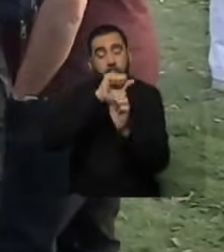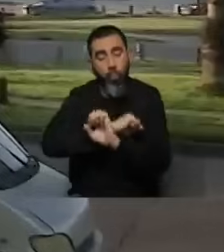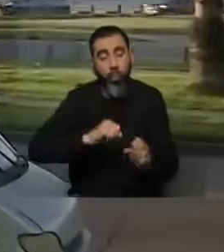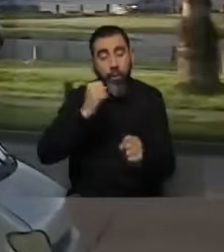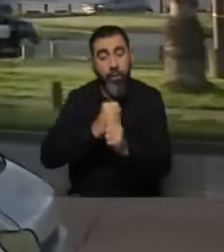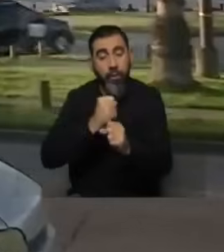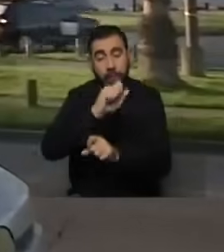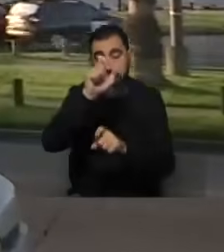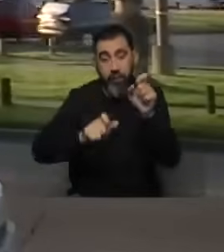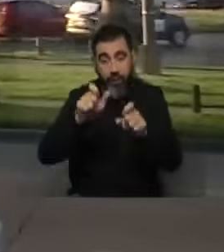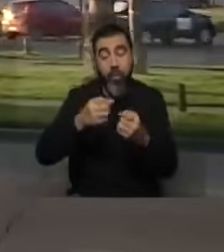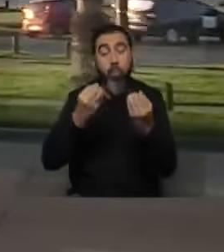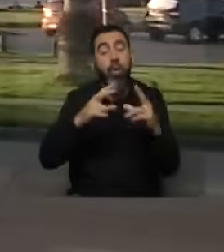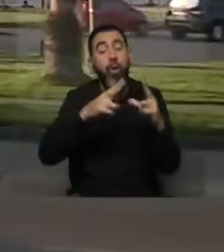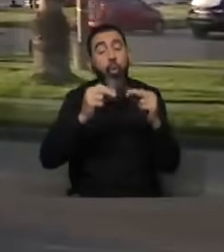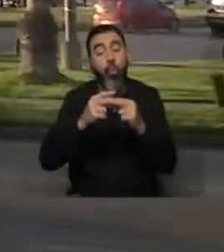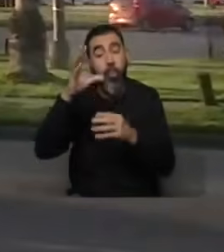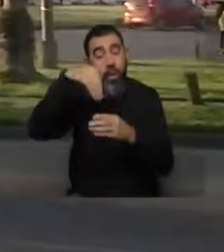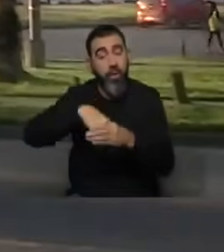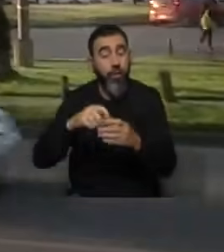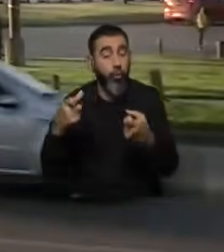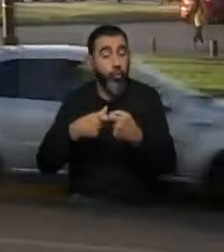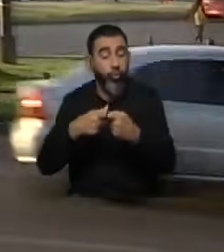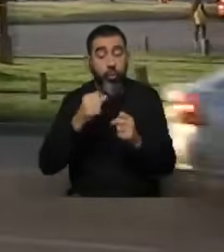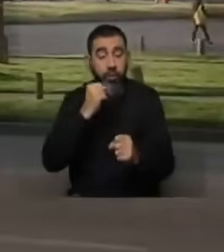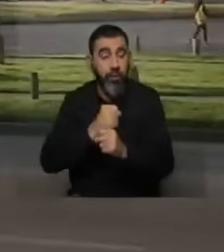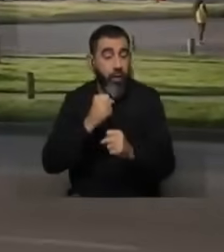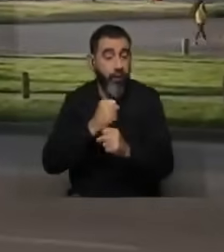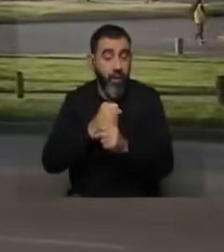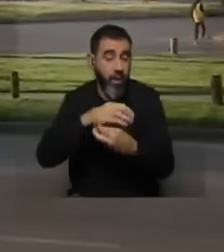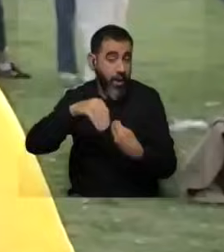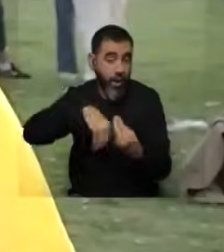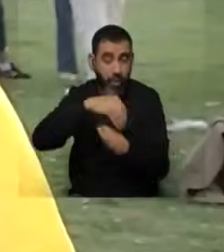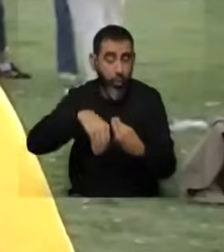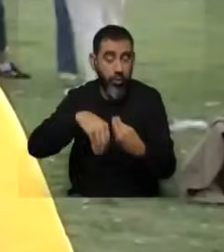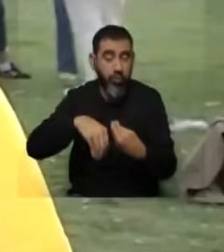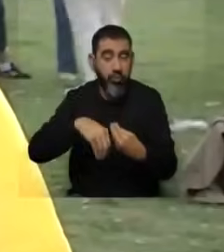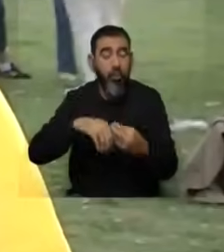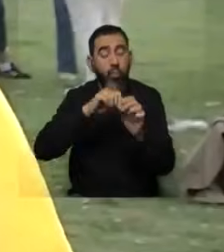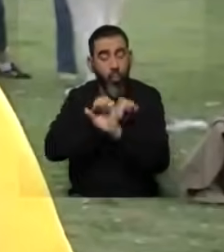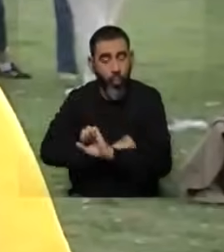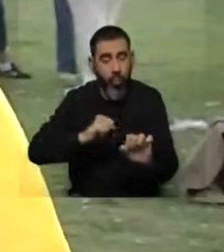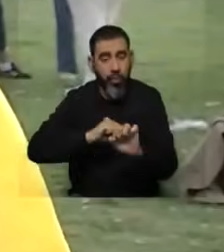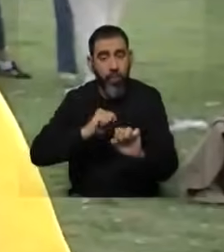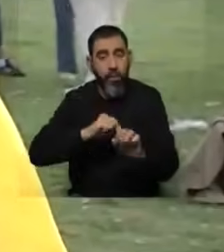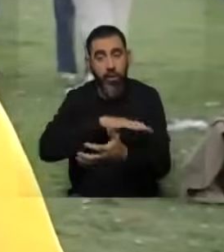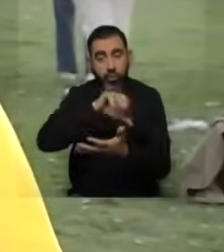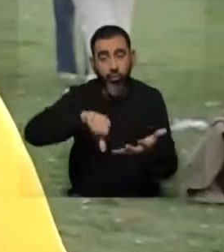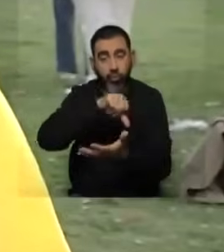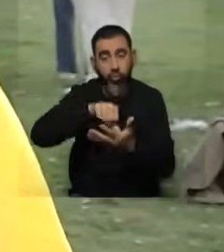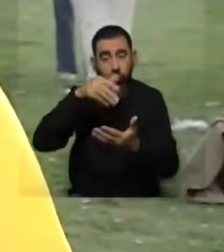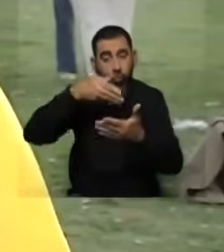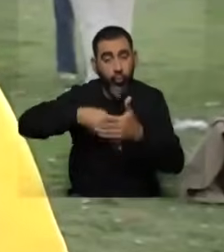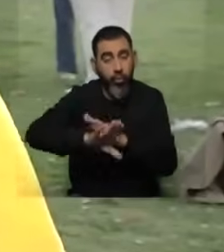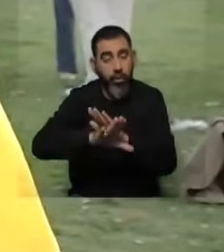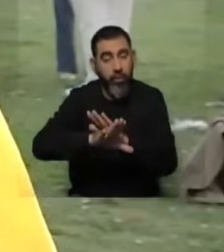trabajadores porque las cooperativas son integradas por familias trabajadoras puedan acceder a una ciudad Este